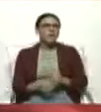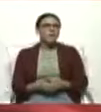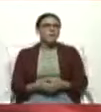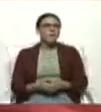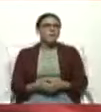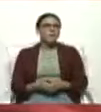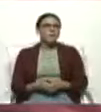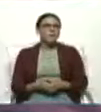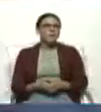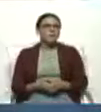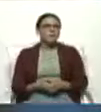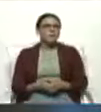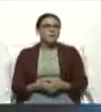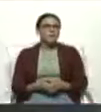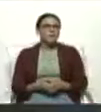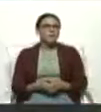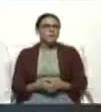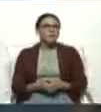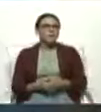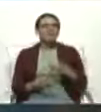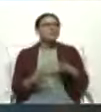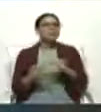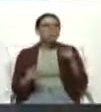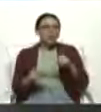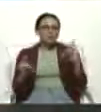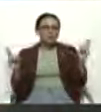una exitosa y muy